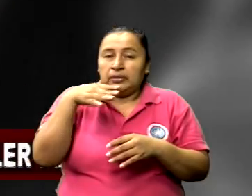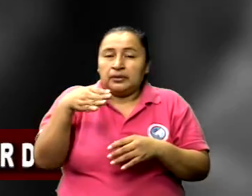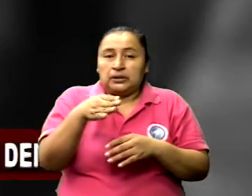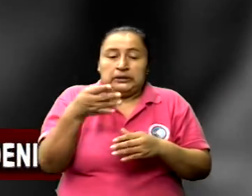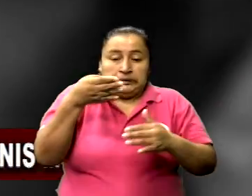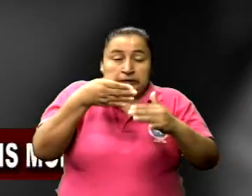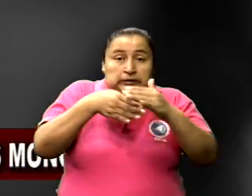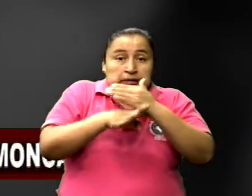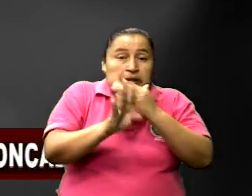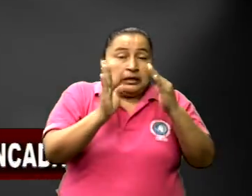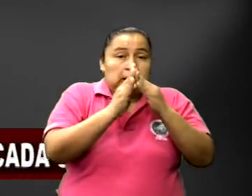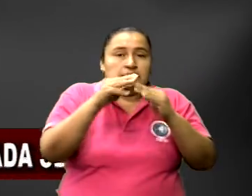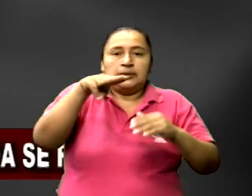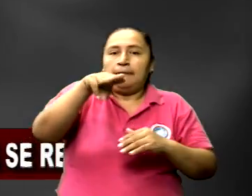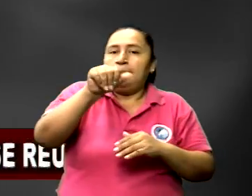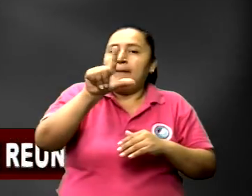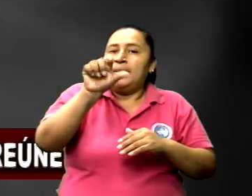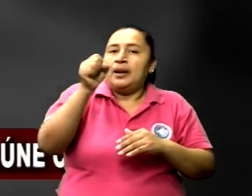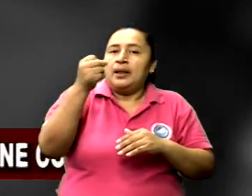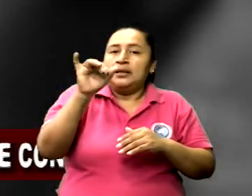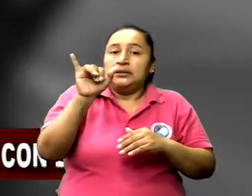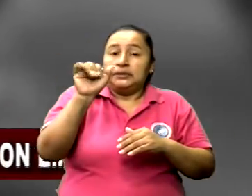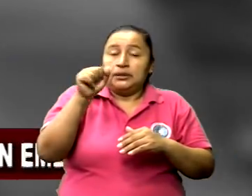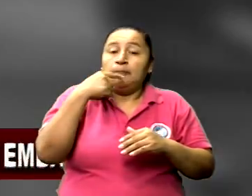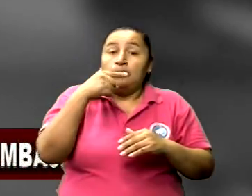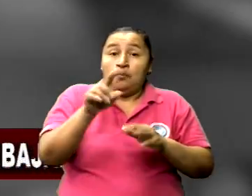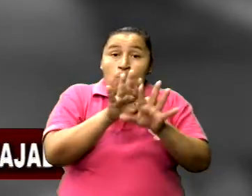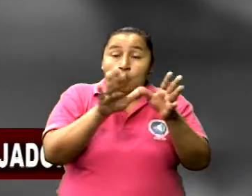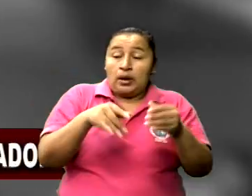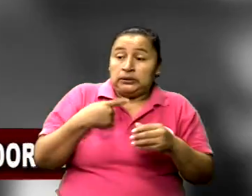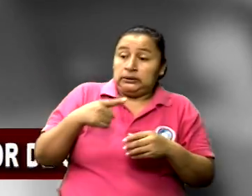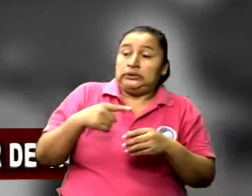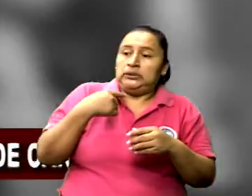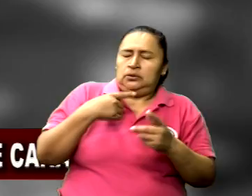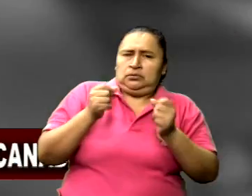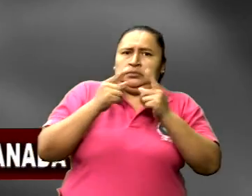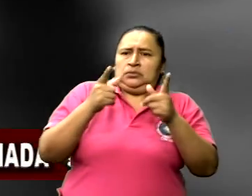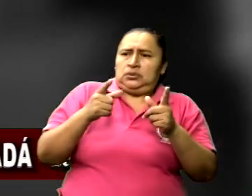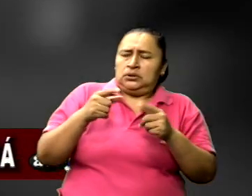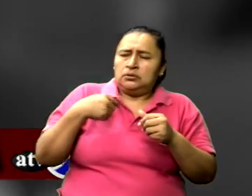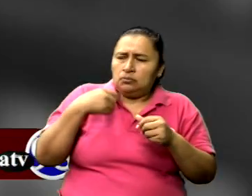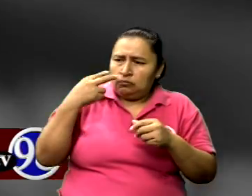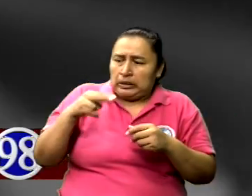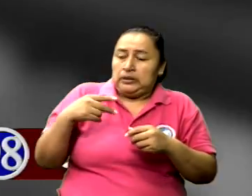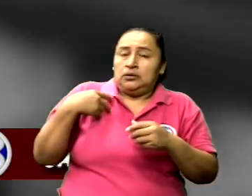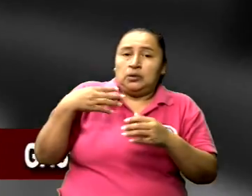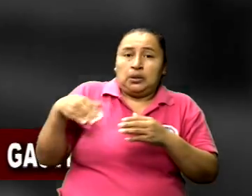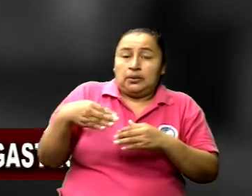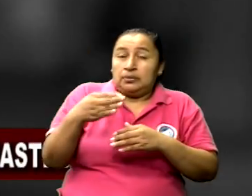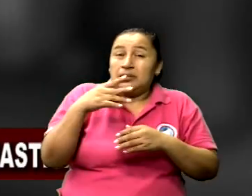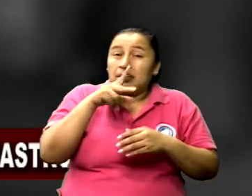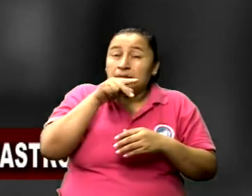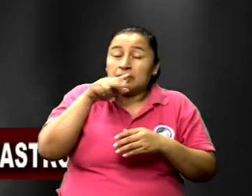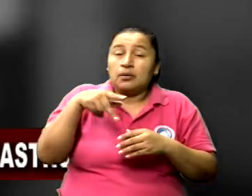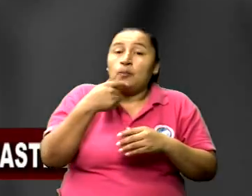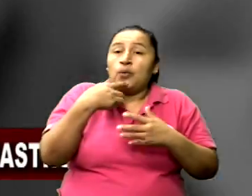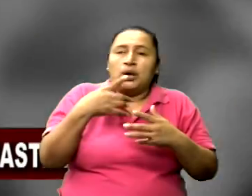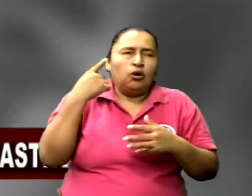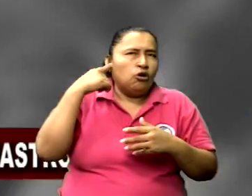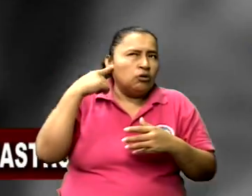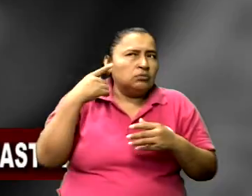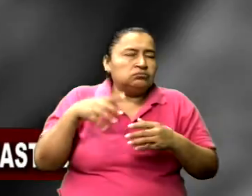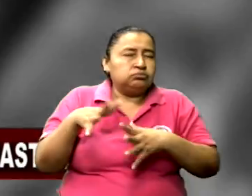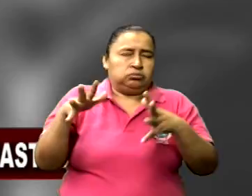una ciudadana en Malasia. La dueña del bien inmueble dice que se dio cuenta de la existencia del reptil al escuchar un